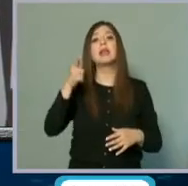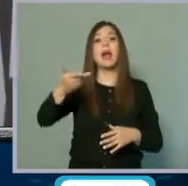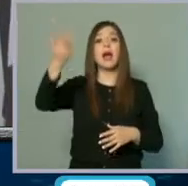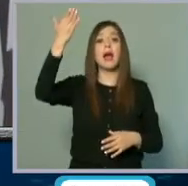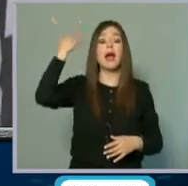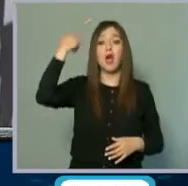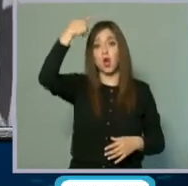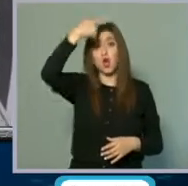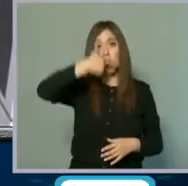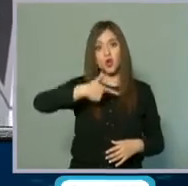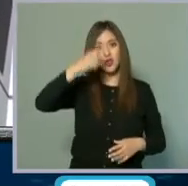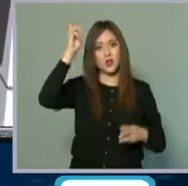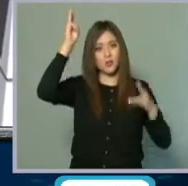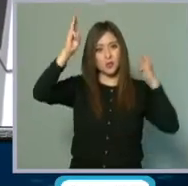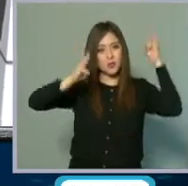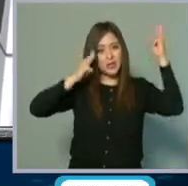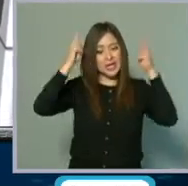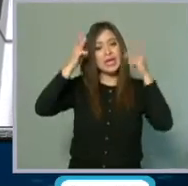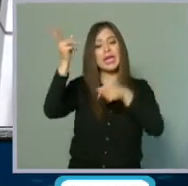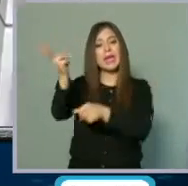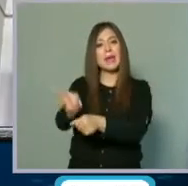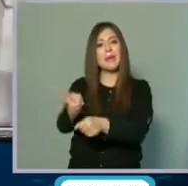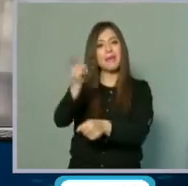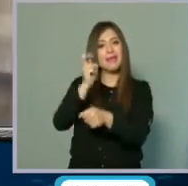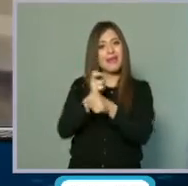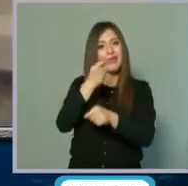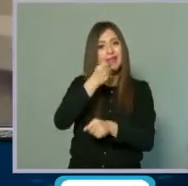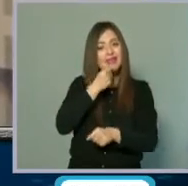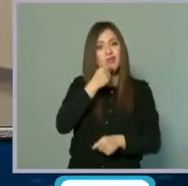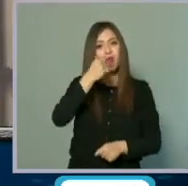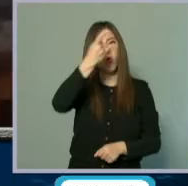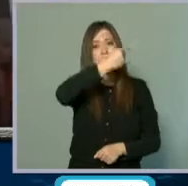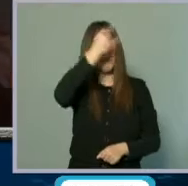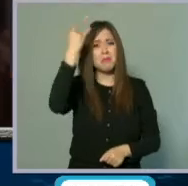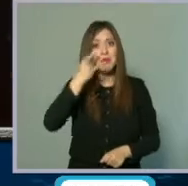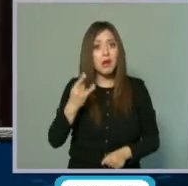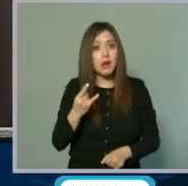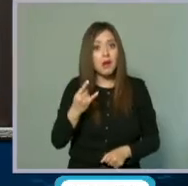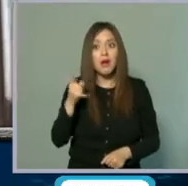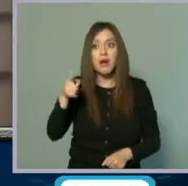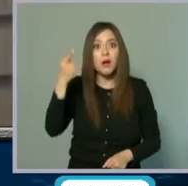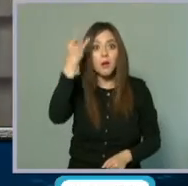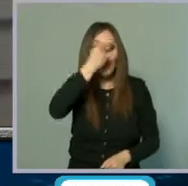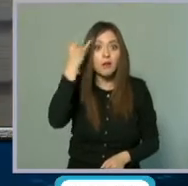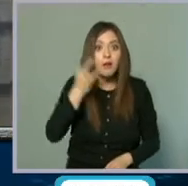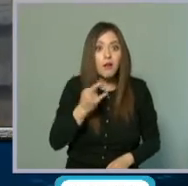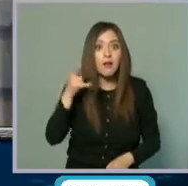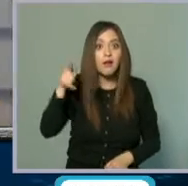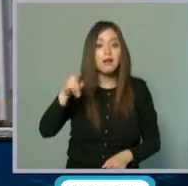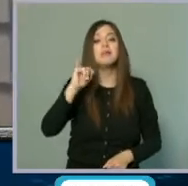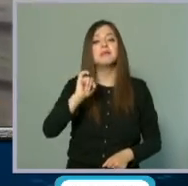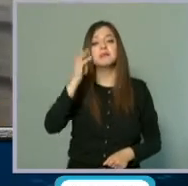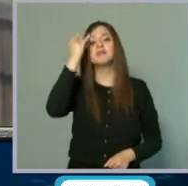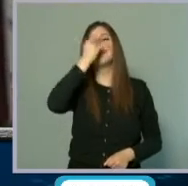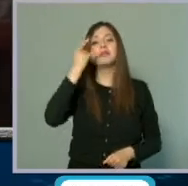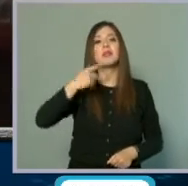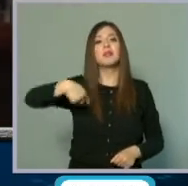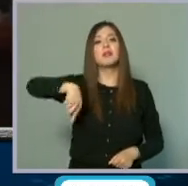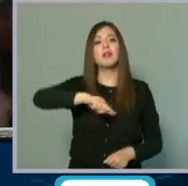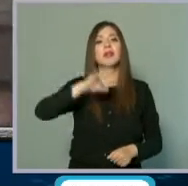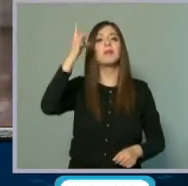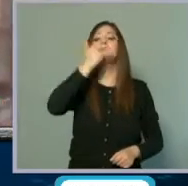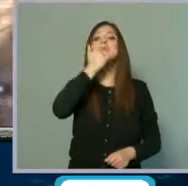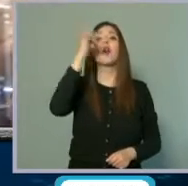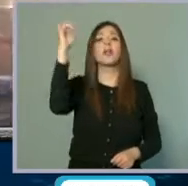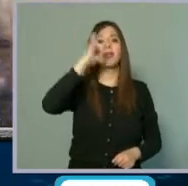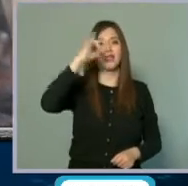e invitamos a los niños a que vinieran en pijama. Y tuvimos no sé cuántos días. Pijamada en el En mucho. pijama llevaban Los pijamada niños y en los el papás. mucho, solo